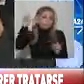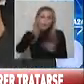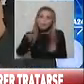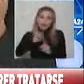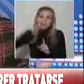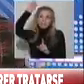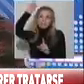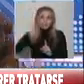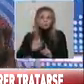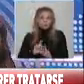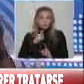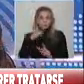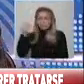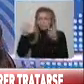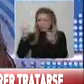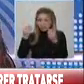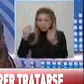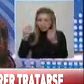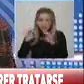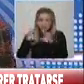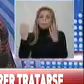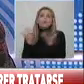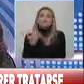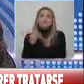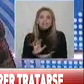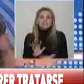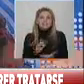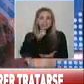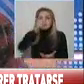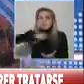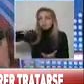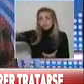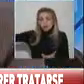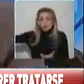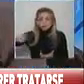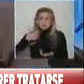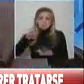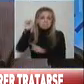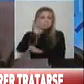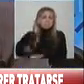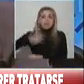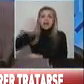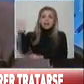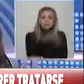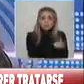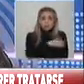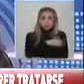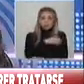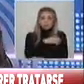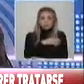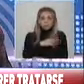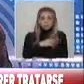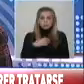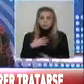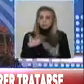qué? Guerras, injusticia, hambre. Ahí está el problema. La gente no cree en nada. ¿Y el ser humano se cree omnipotente. El ser humano se cree Dios. Ese